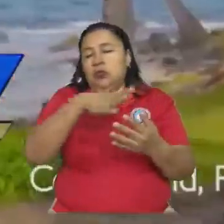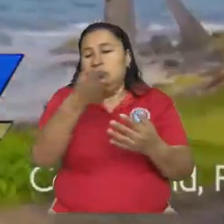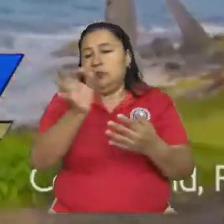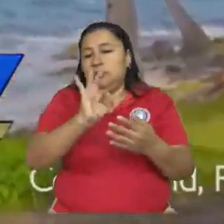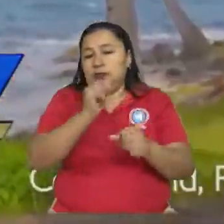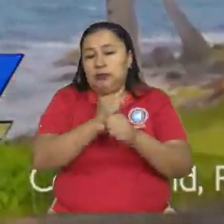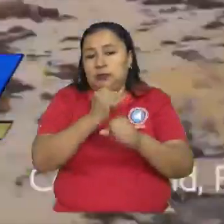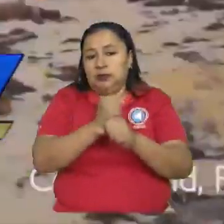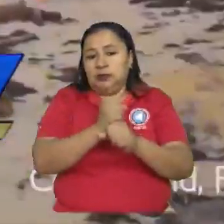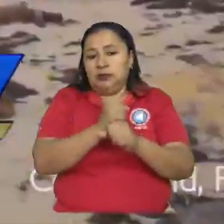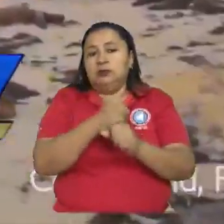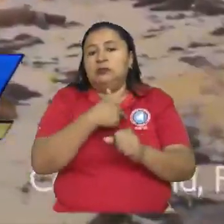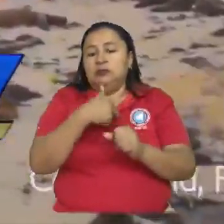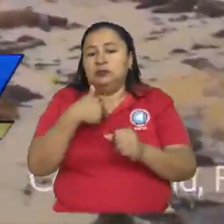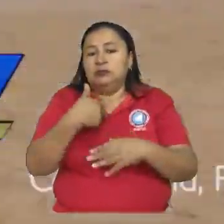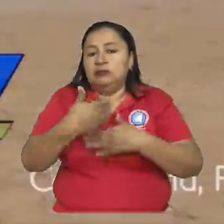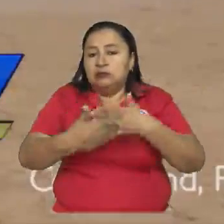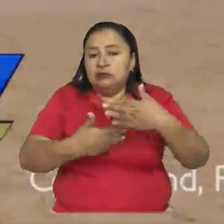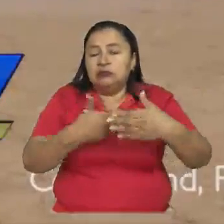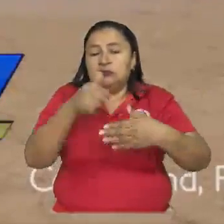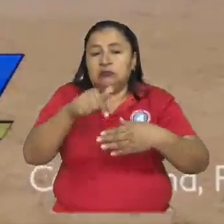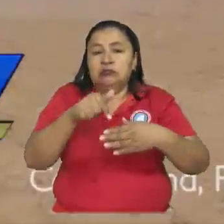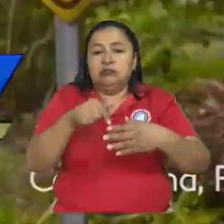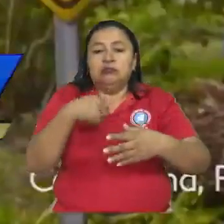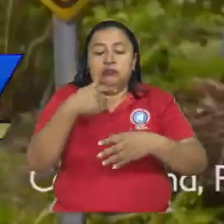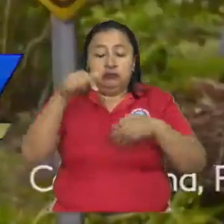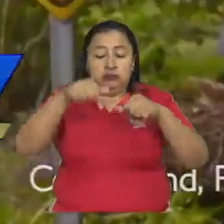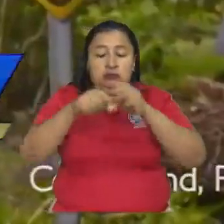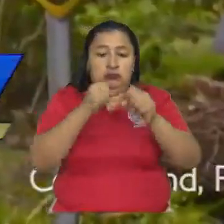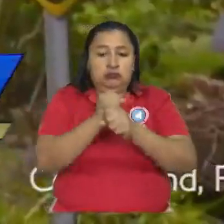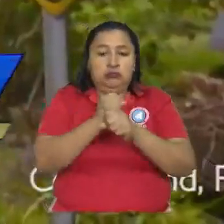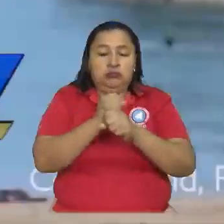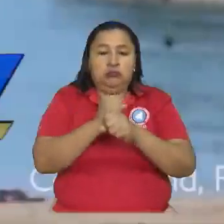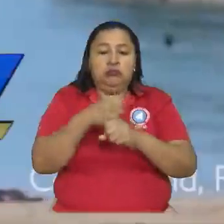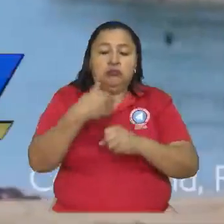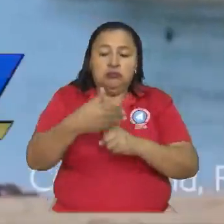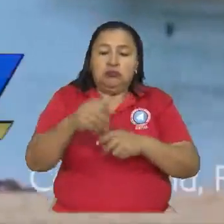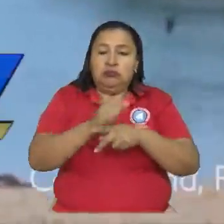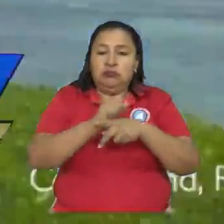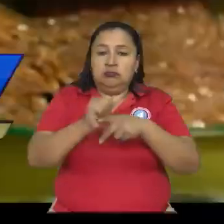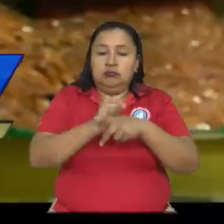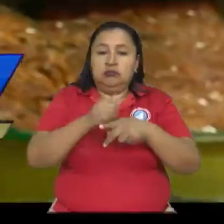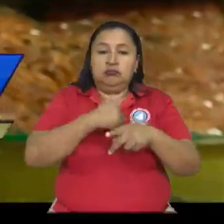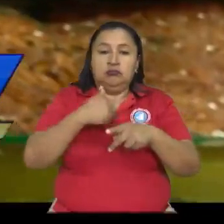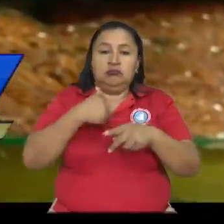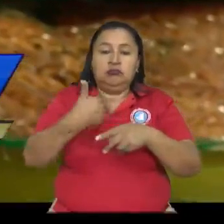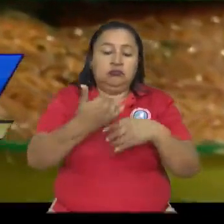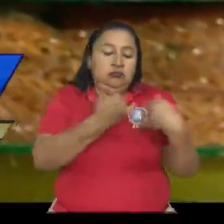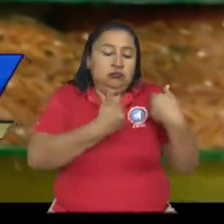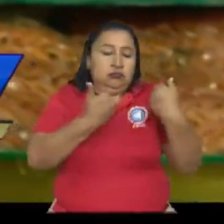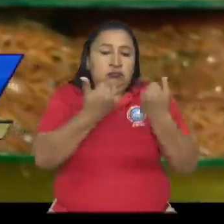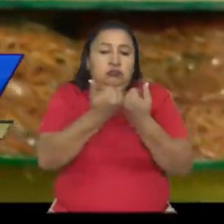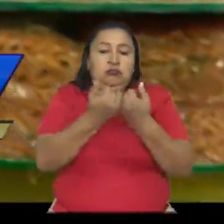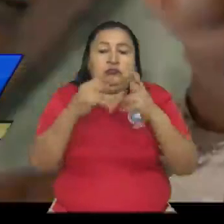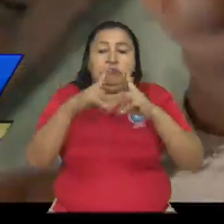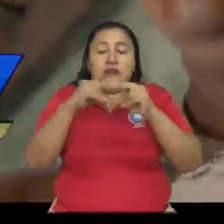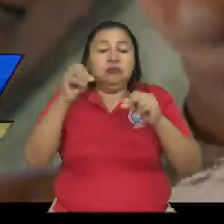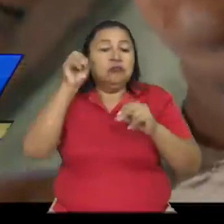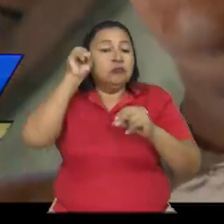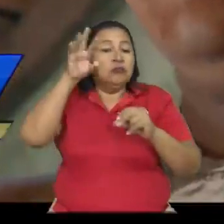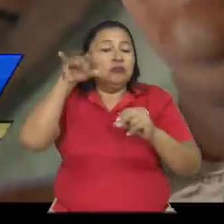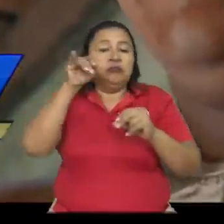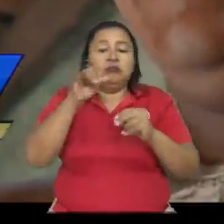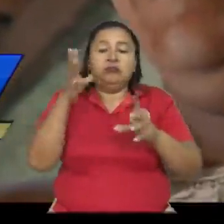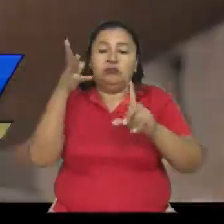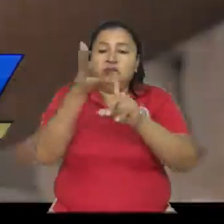de trabajo que para este año estaremos implementando desde el Instituto Nicaragüense de Turismo para lograr